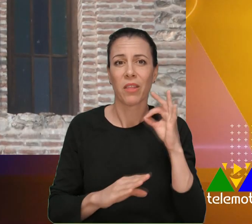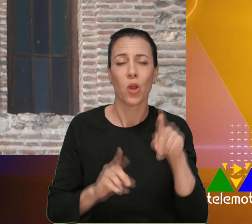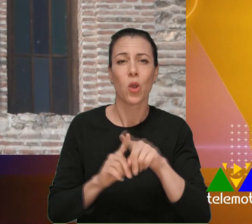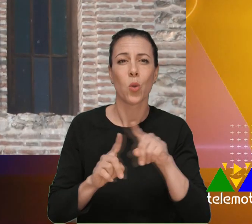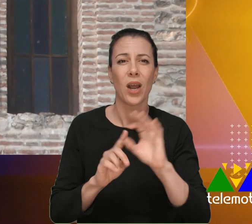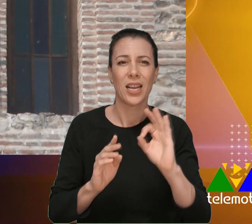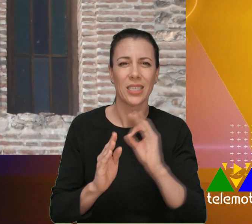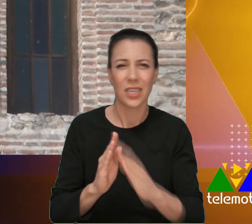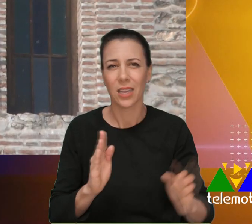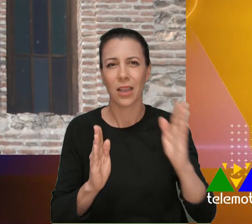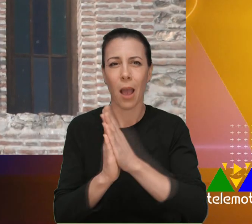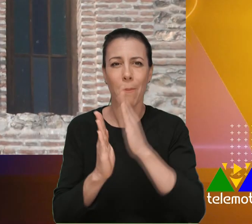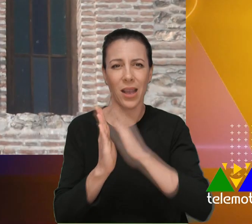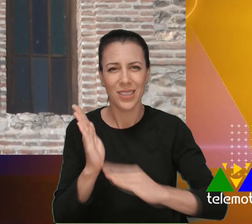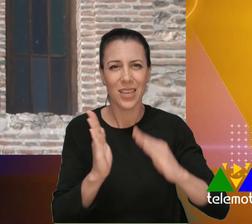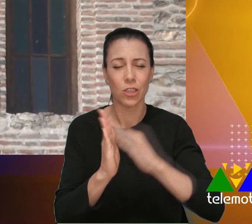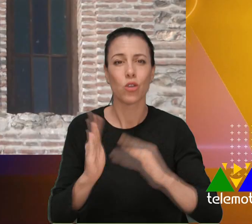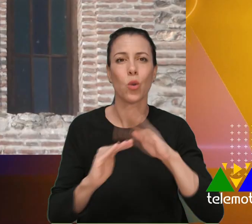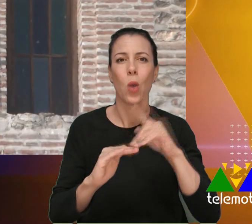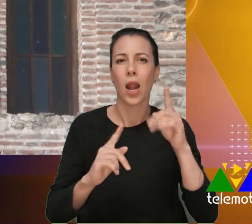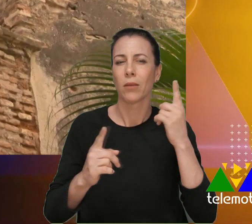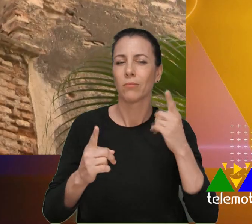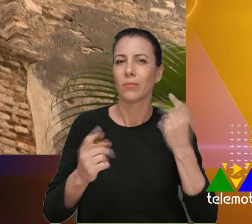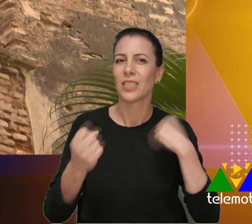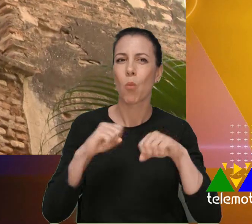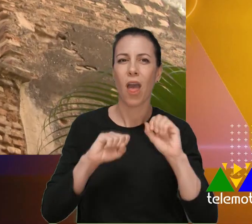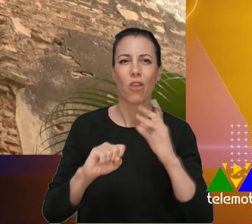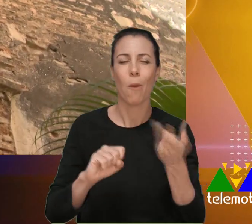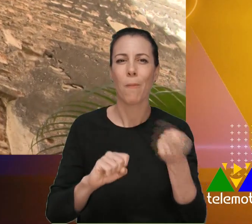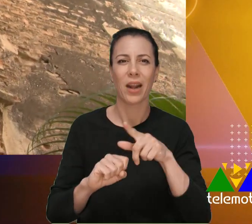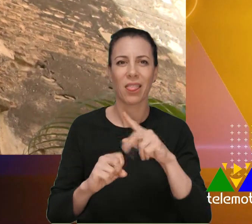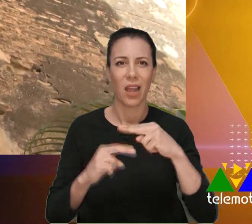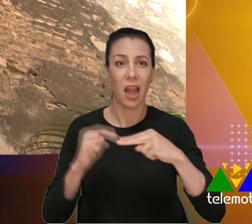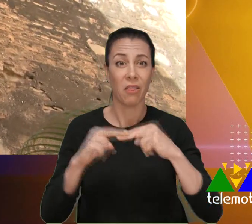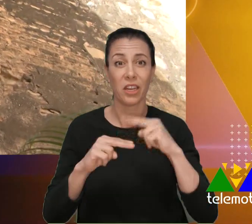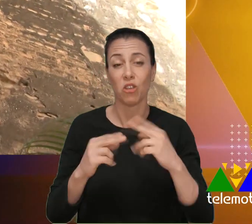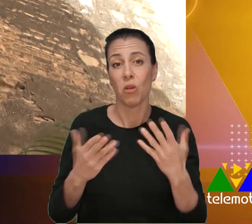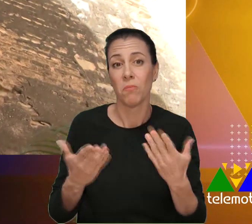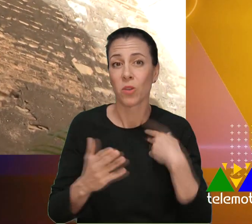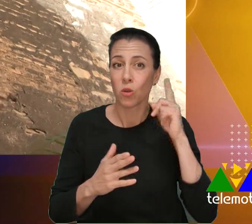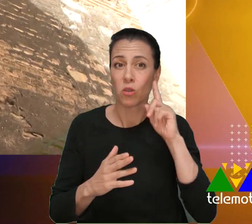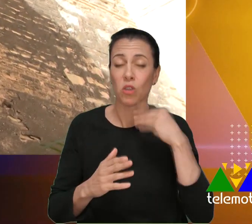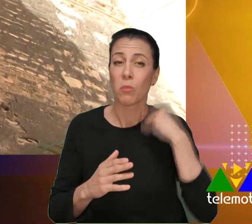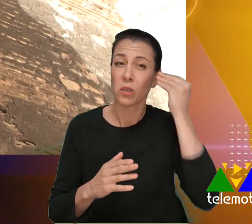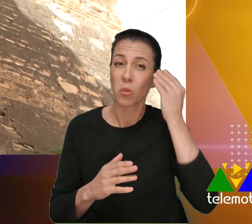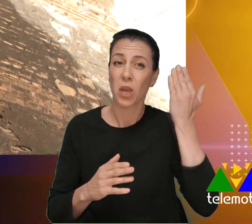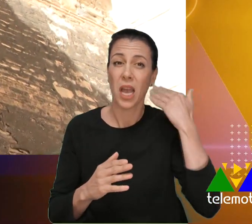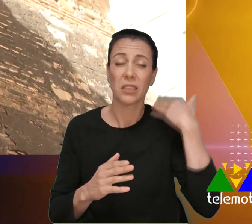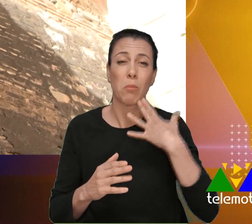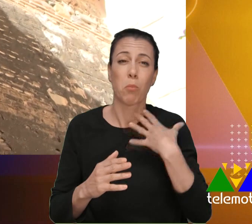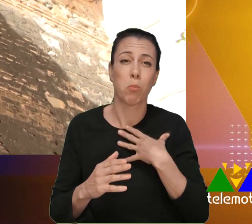yeso y decorarla con esta imitación al ladrillo. Porque sería muy vasta, ¿no? Es decir, seguramente